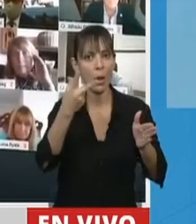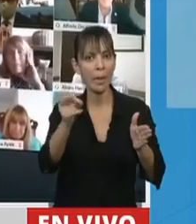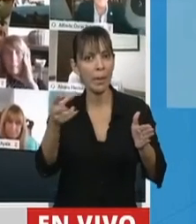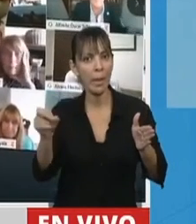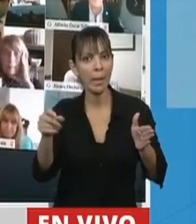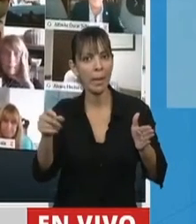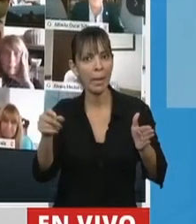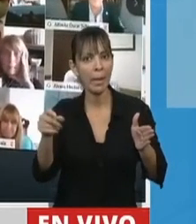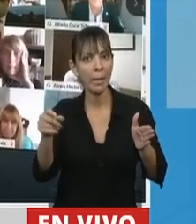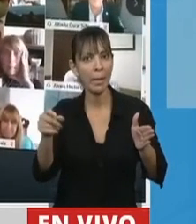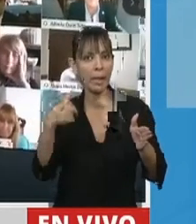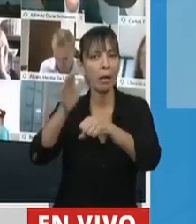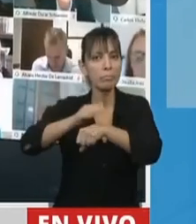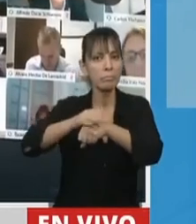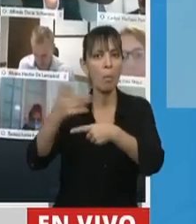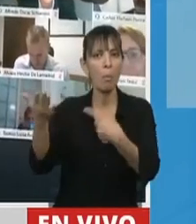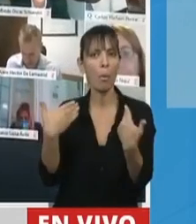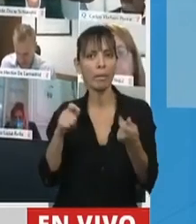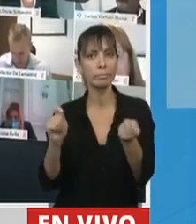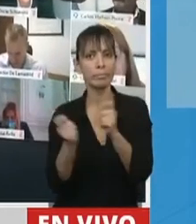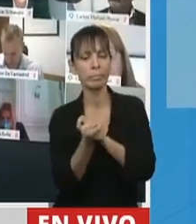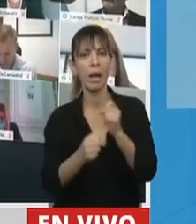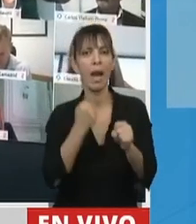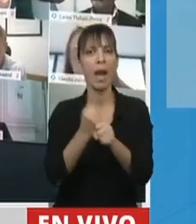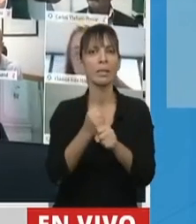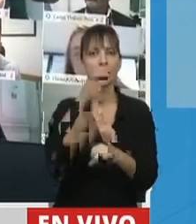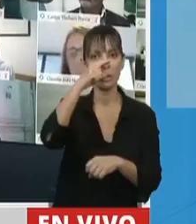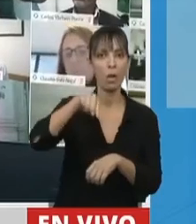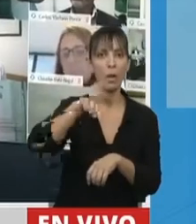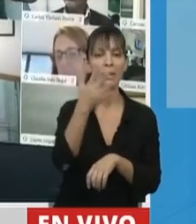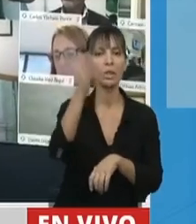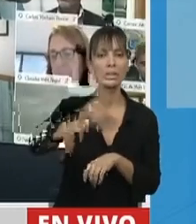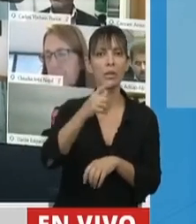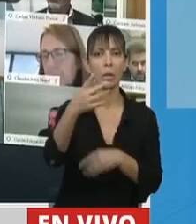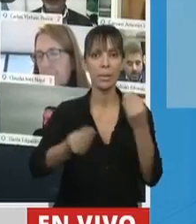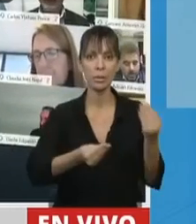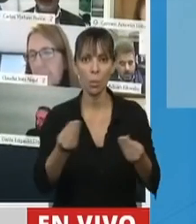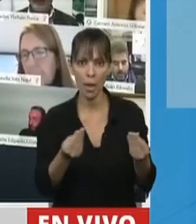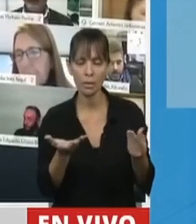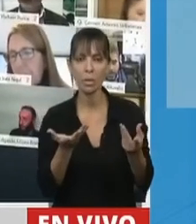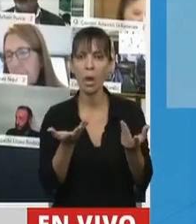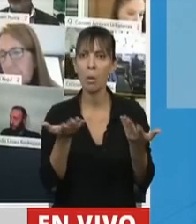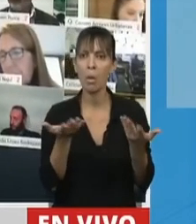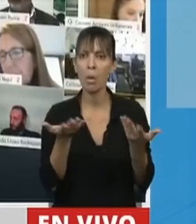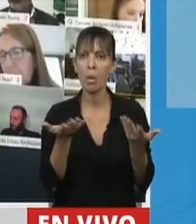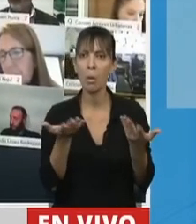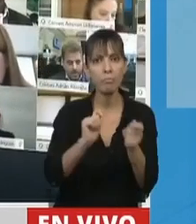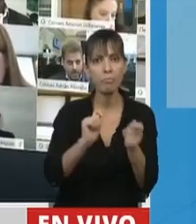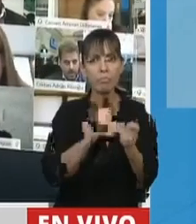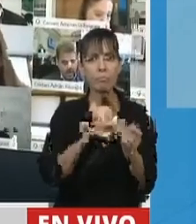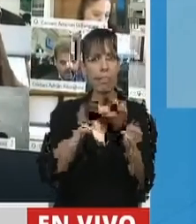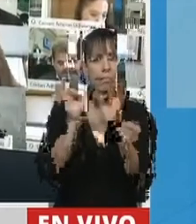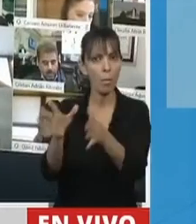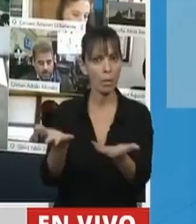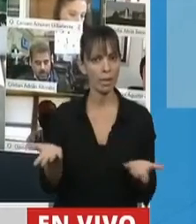las atribuciones para reestructurar hasta un 7,5% del total del presupuesto las distintas partidas.